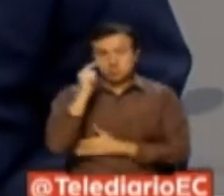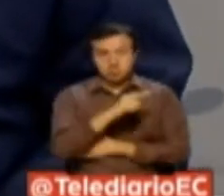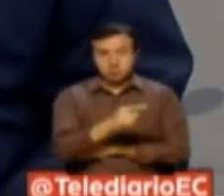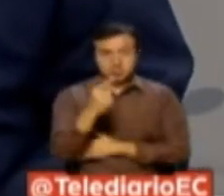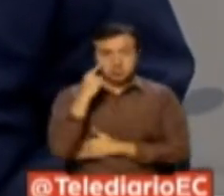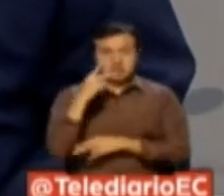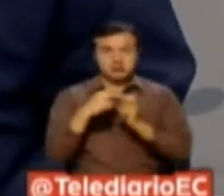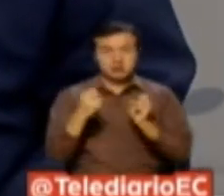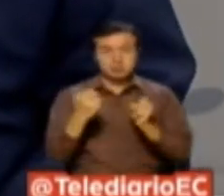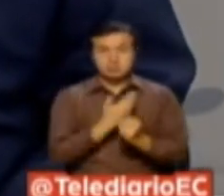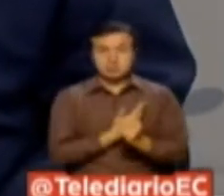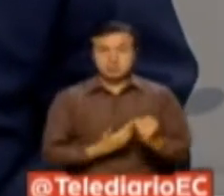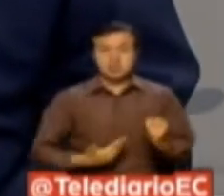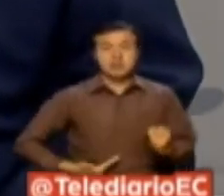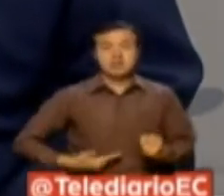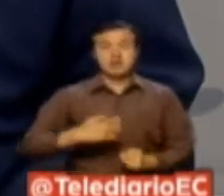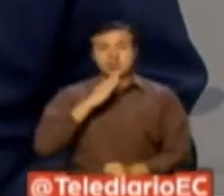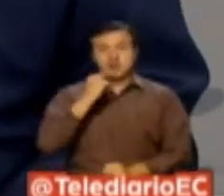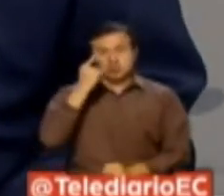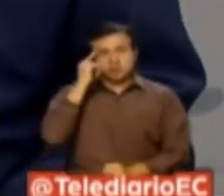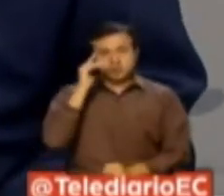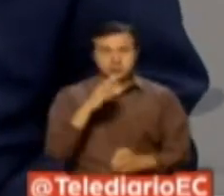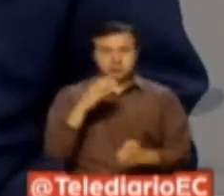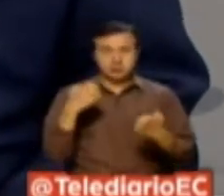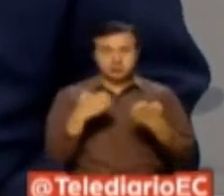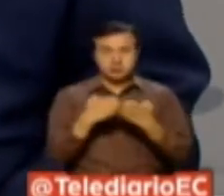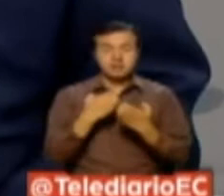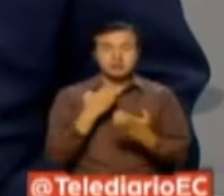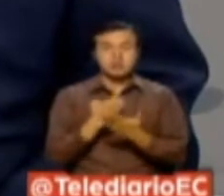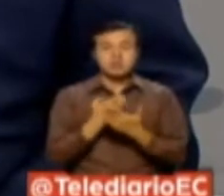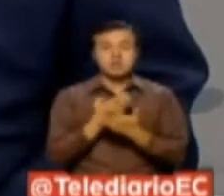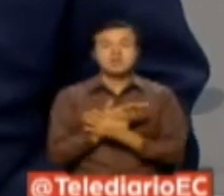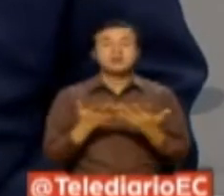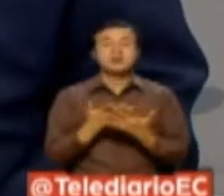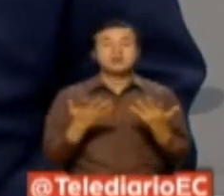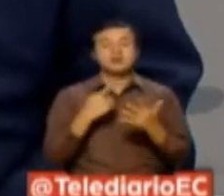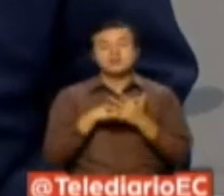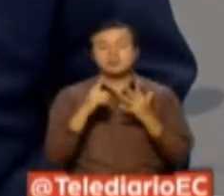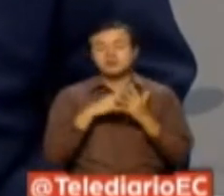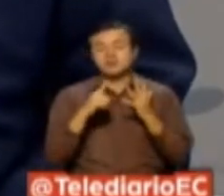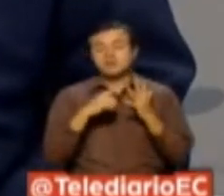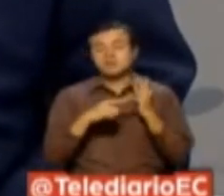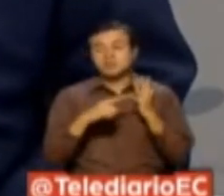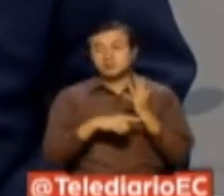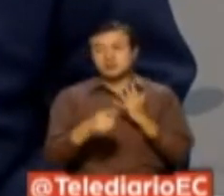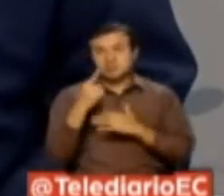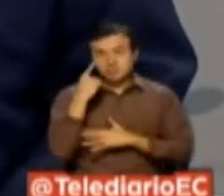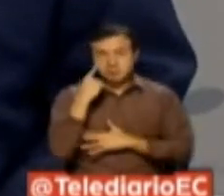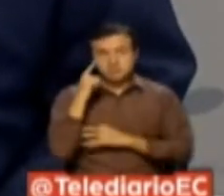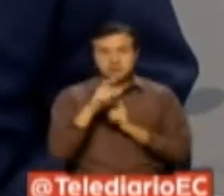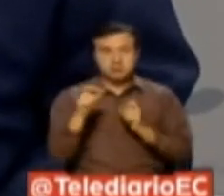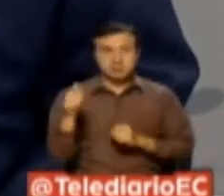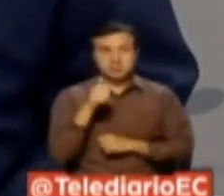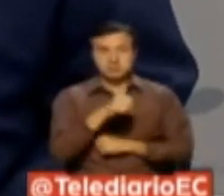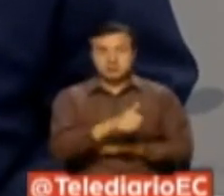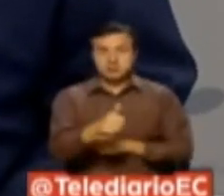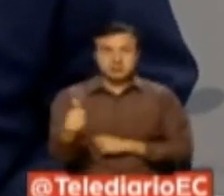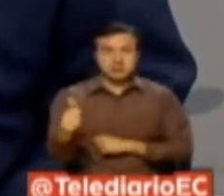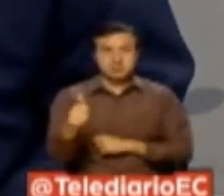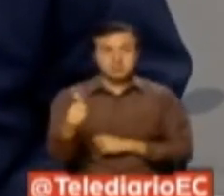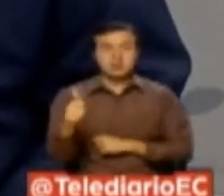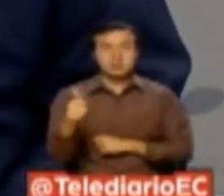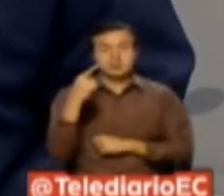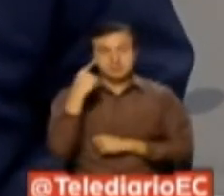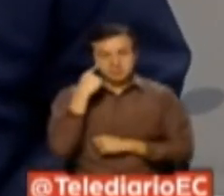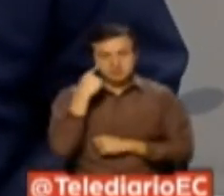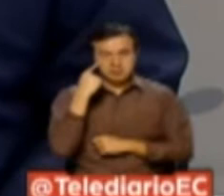del ex presidente rafael correa y de su equipo económico motiva diferentes lecturas entre los especialistas consultados